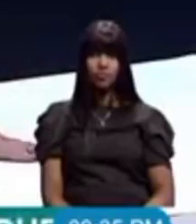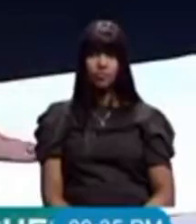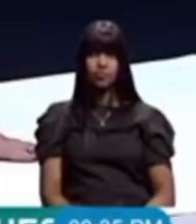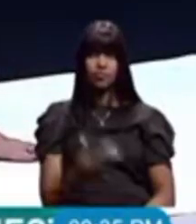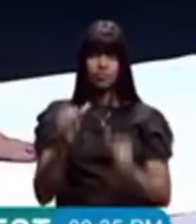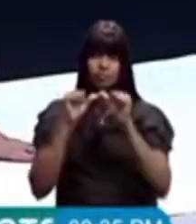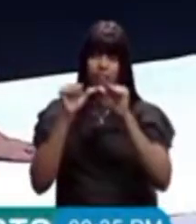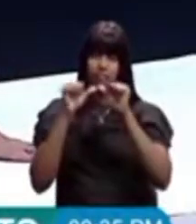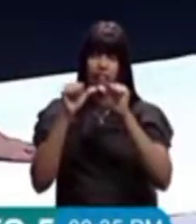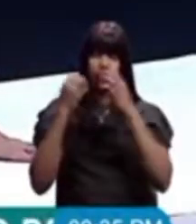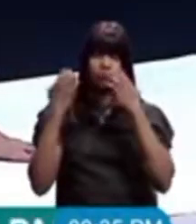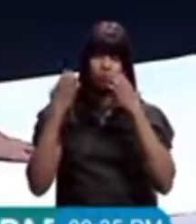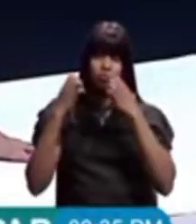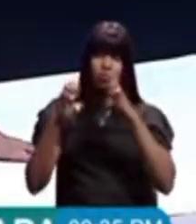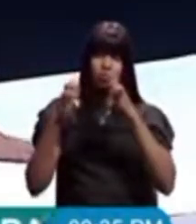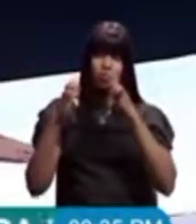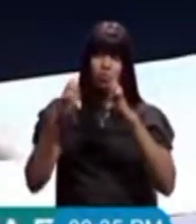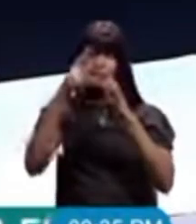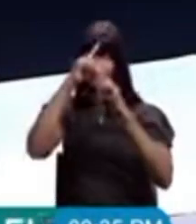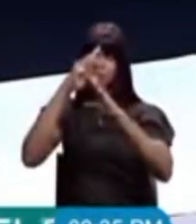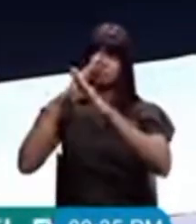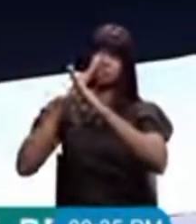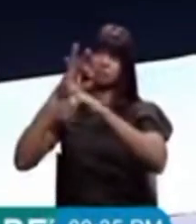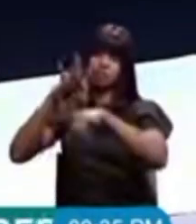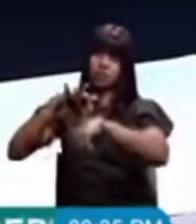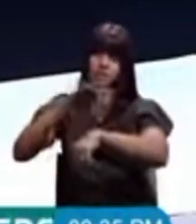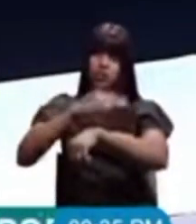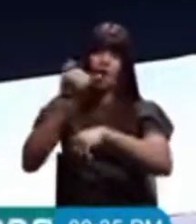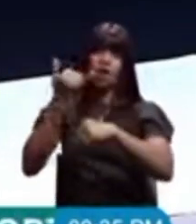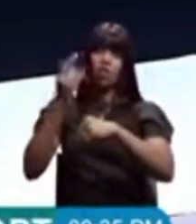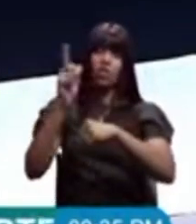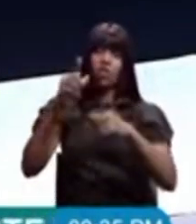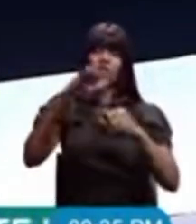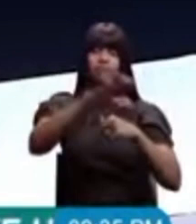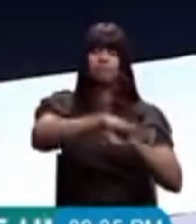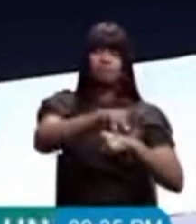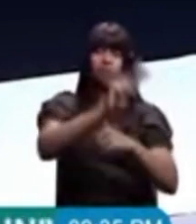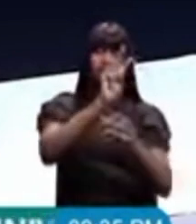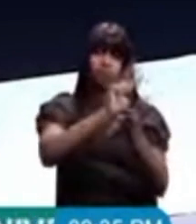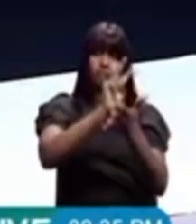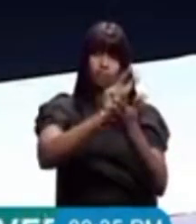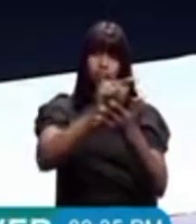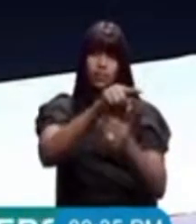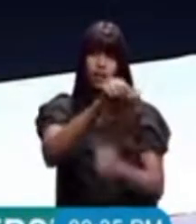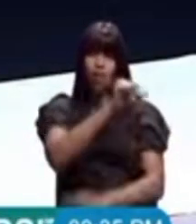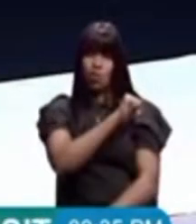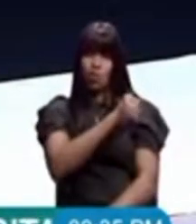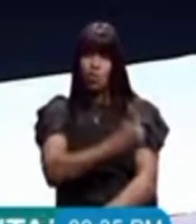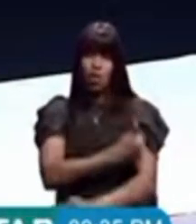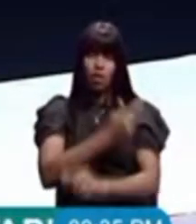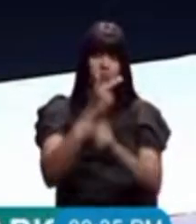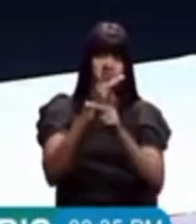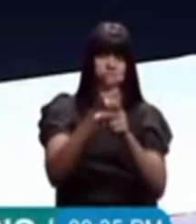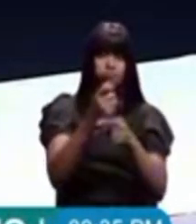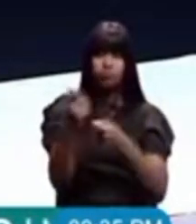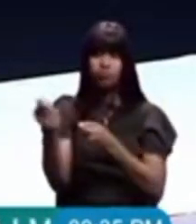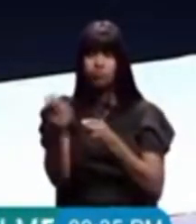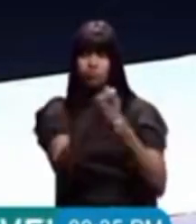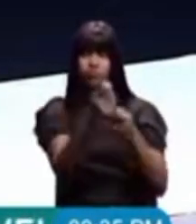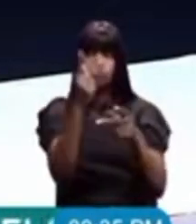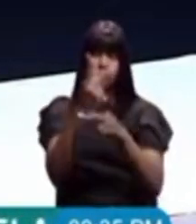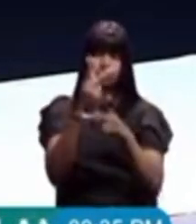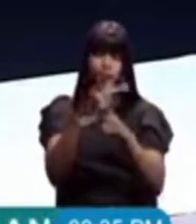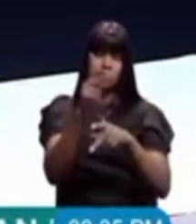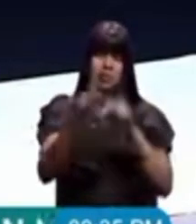Y es que siguen los esfuerzos contra el dengue, en este caso en La Vega. Las autoridades se mantienen trabajando en operativos de fumigación y orientación